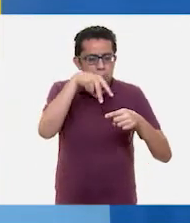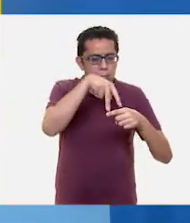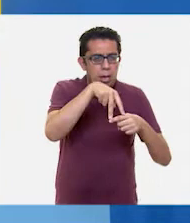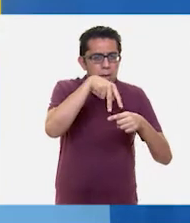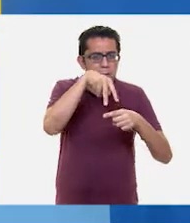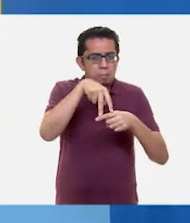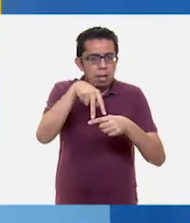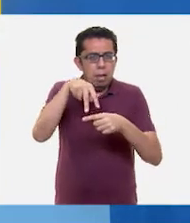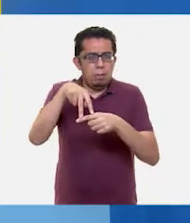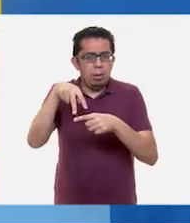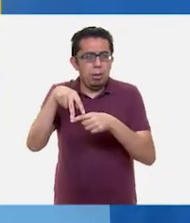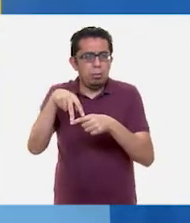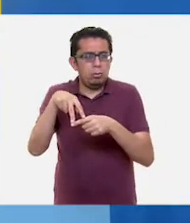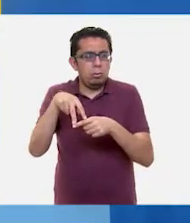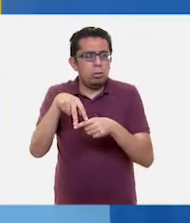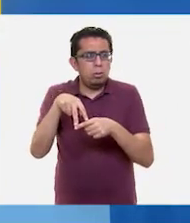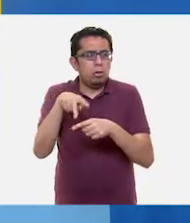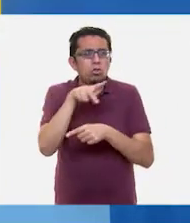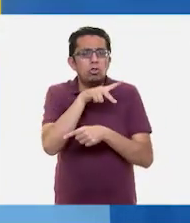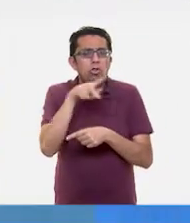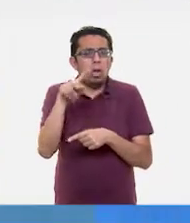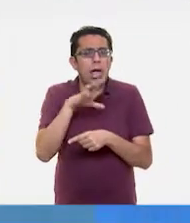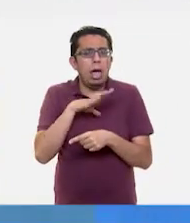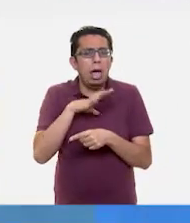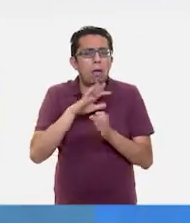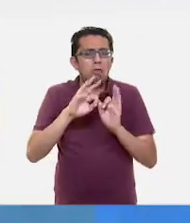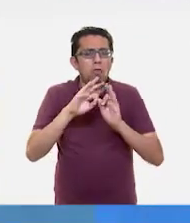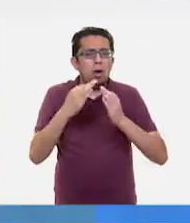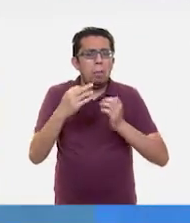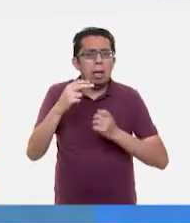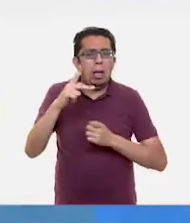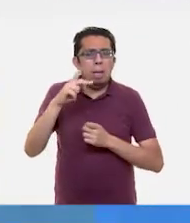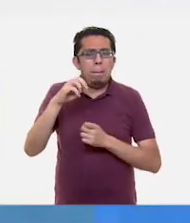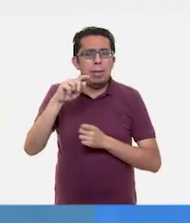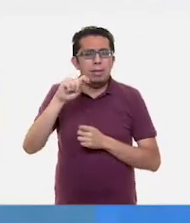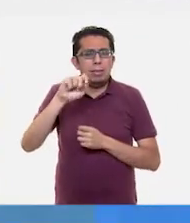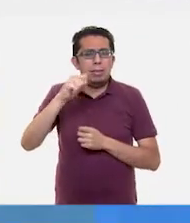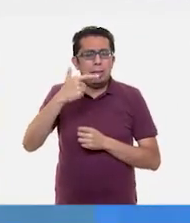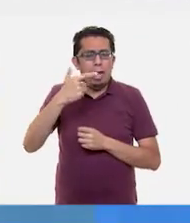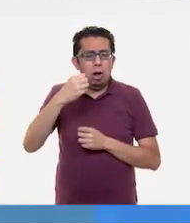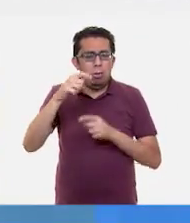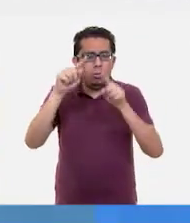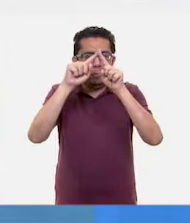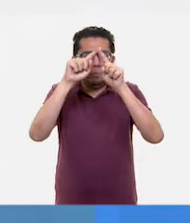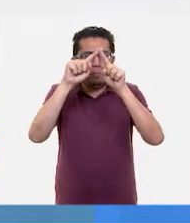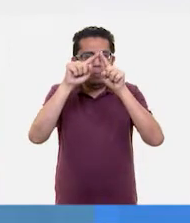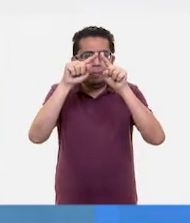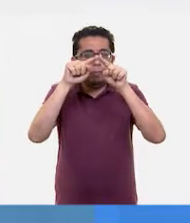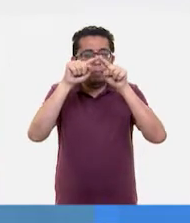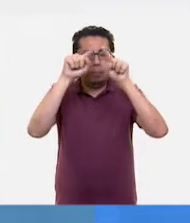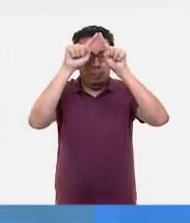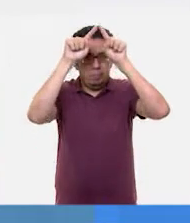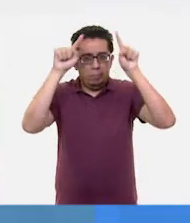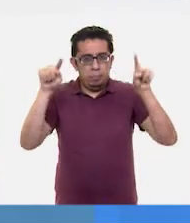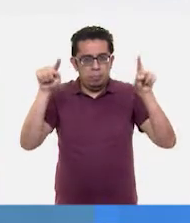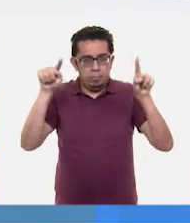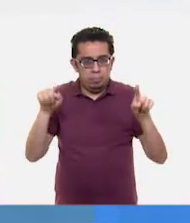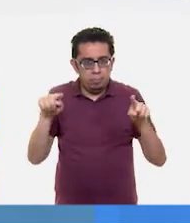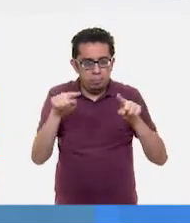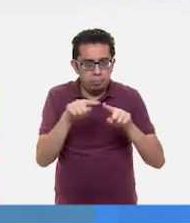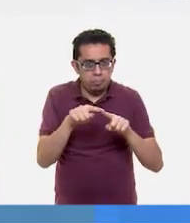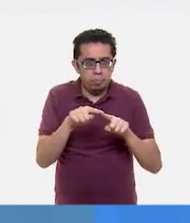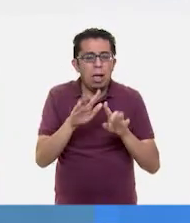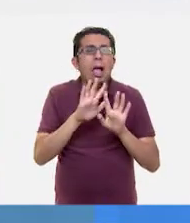la forma del pentágono, maestra. Muy bien, ya tienes la regularidad entre una figura y otra.